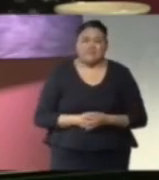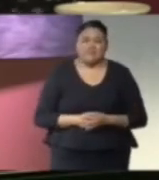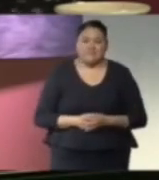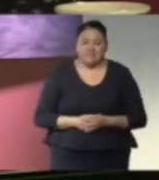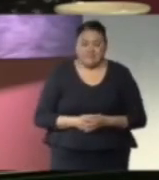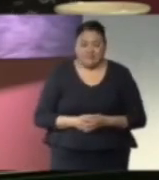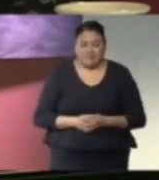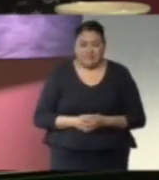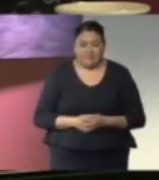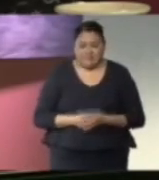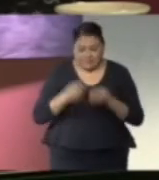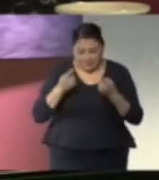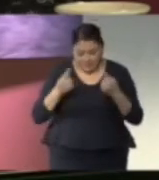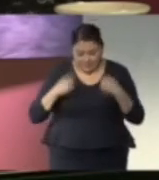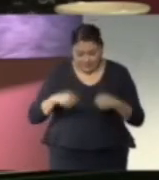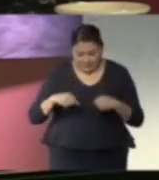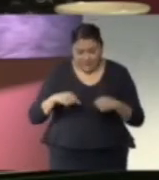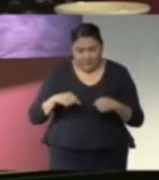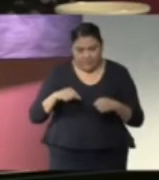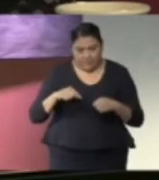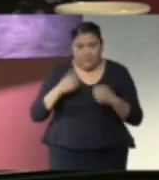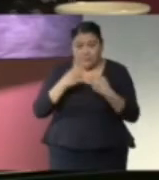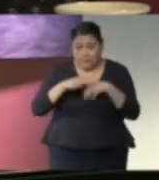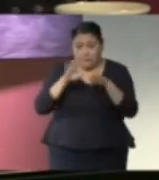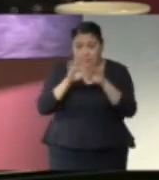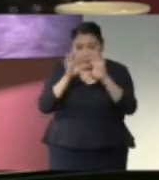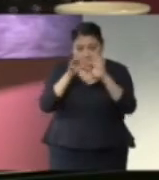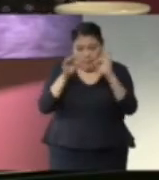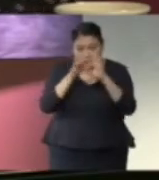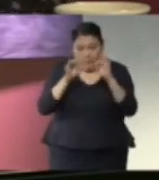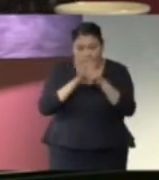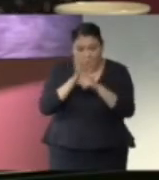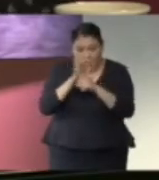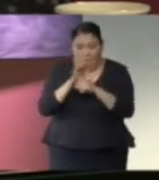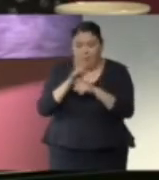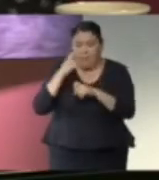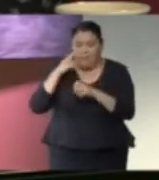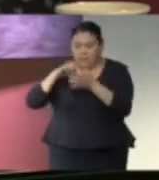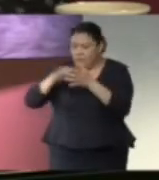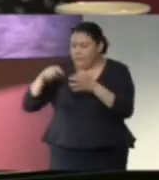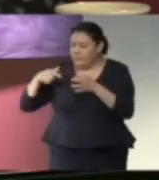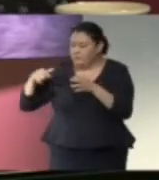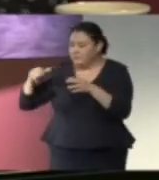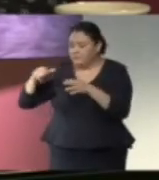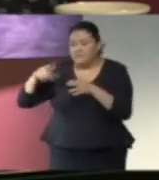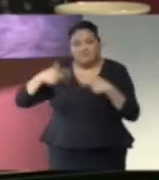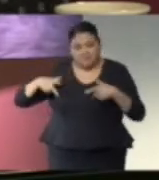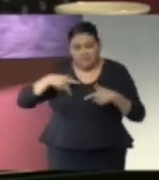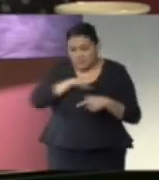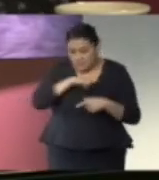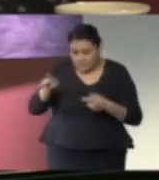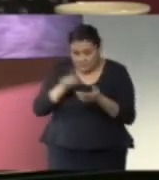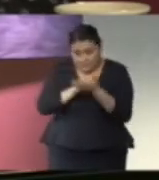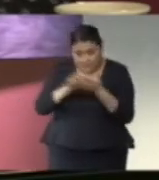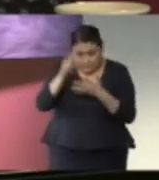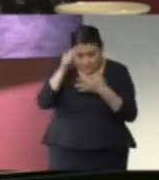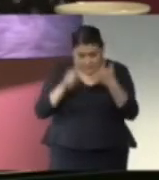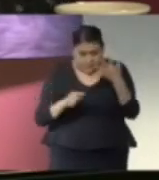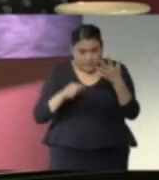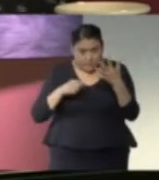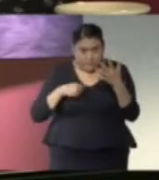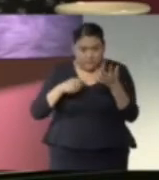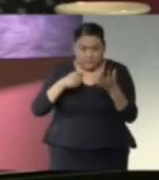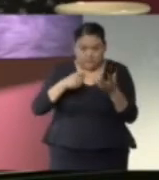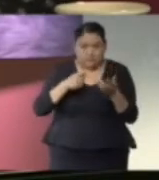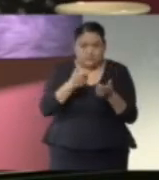Un dato necesario para poder hablar del acceso a los derechos a partir de un intercambio, porque